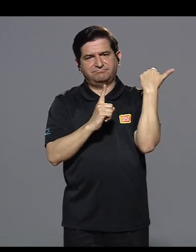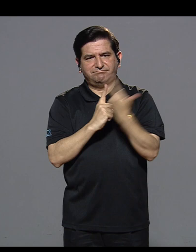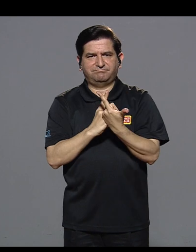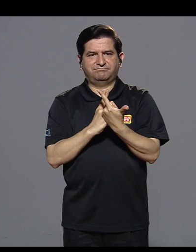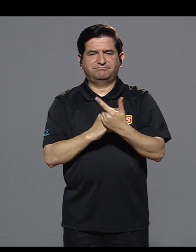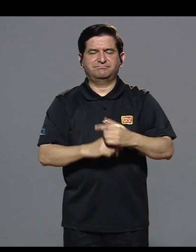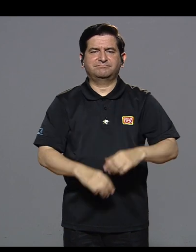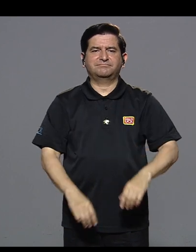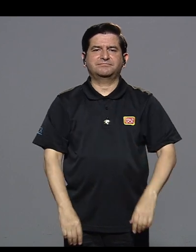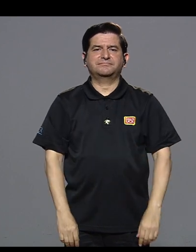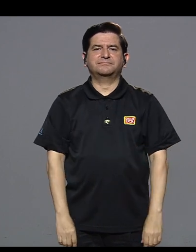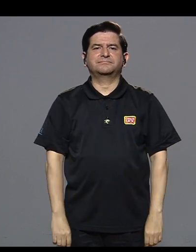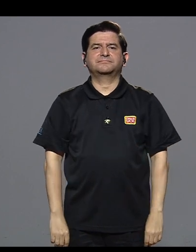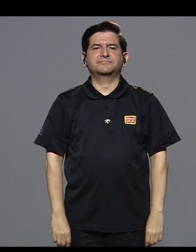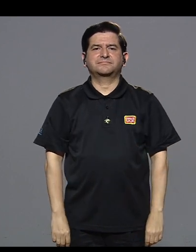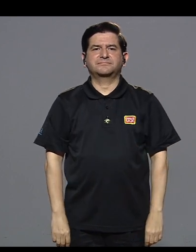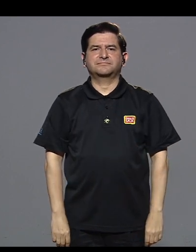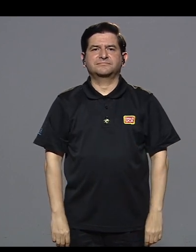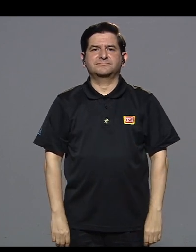social.